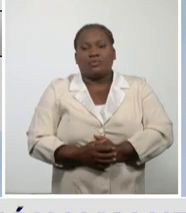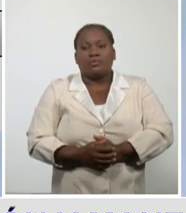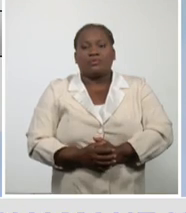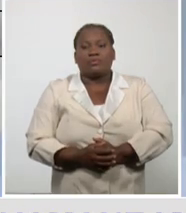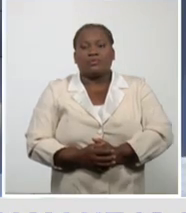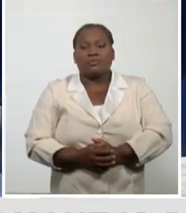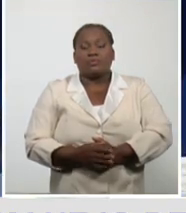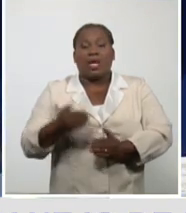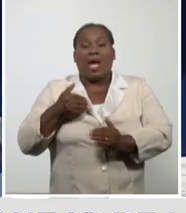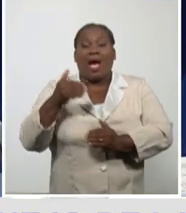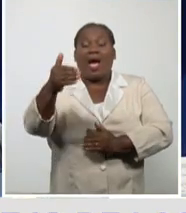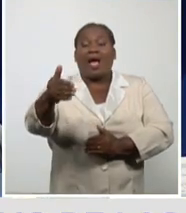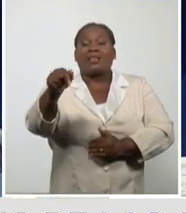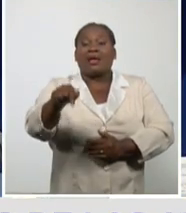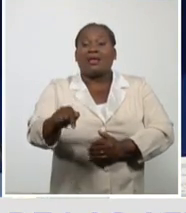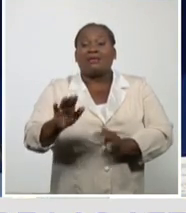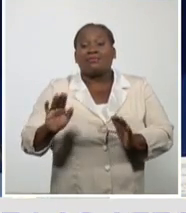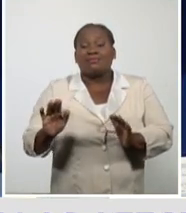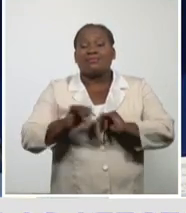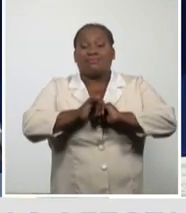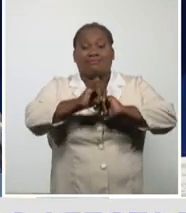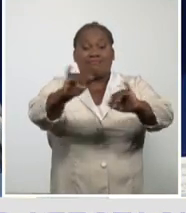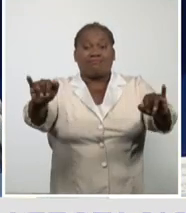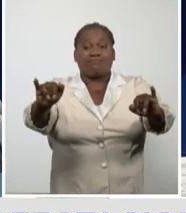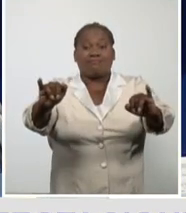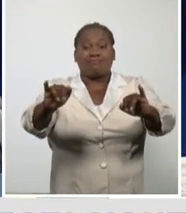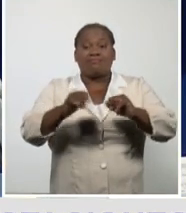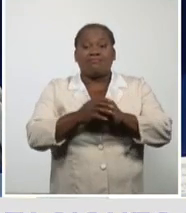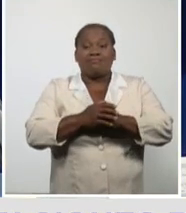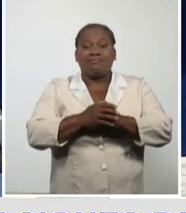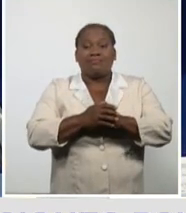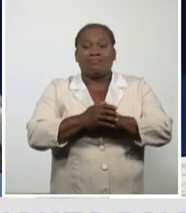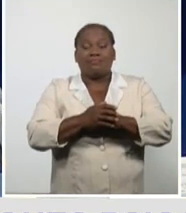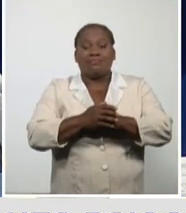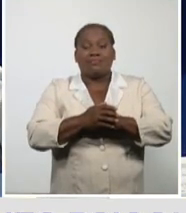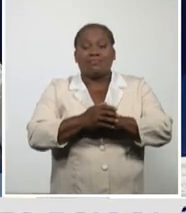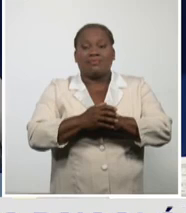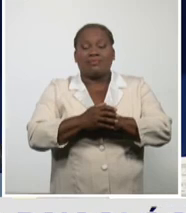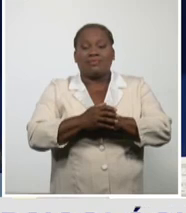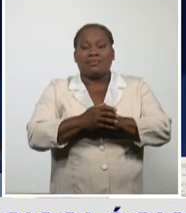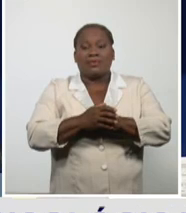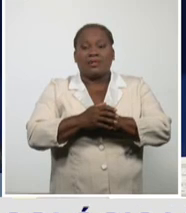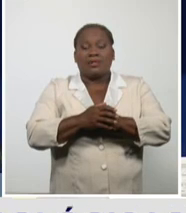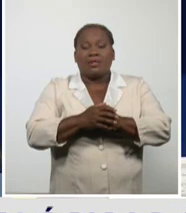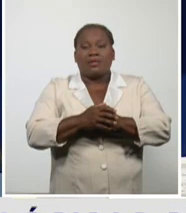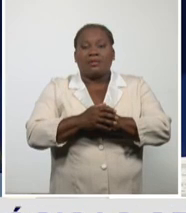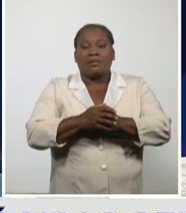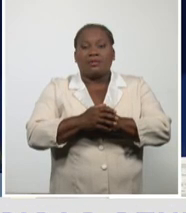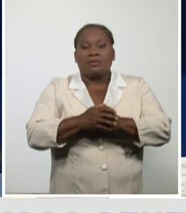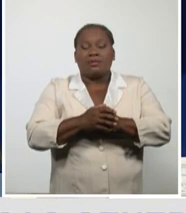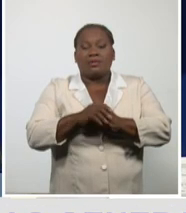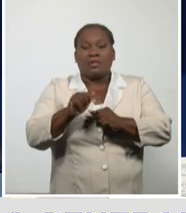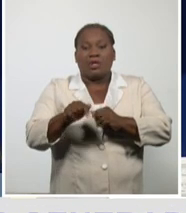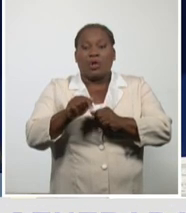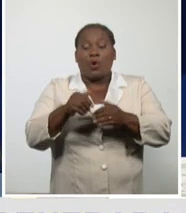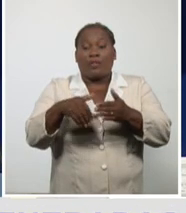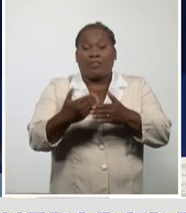Hasta aquí la información que tenemos que brindarles en relación con el día de